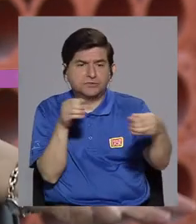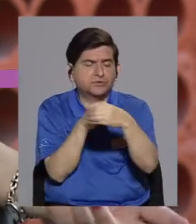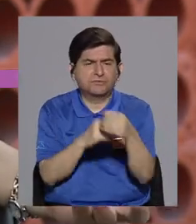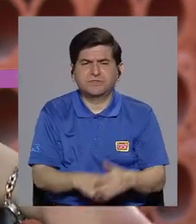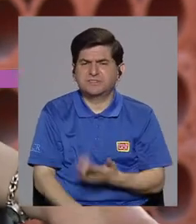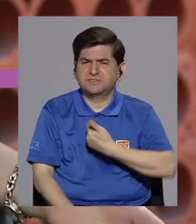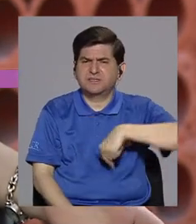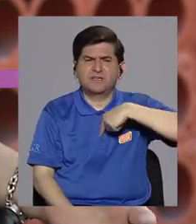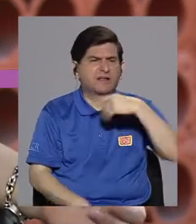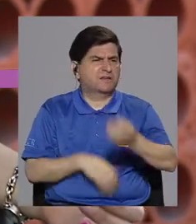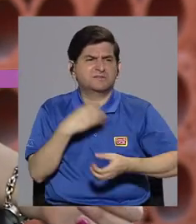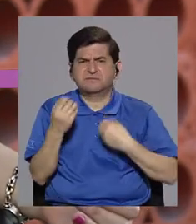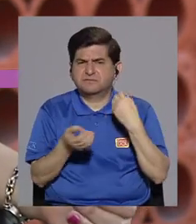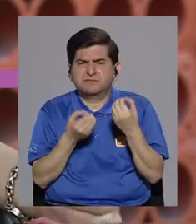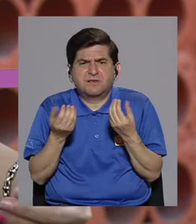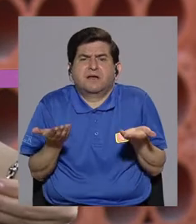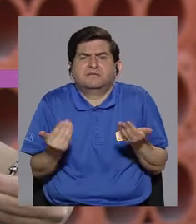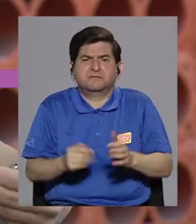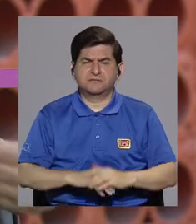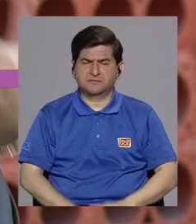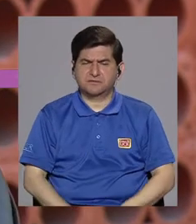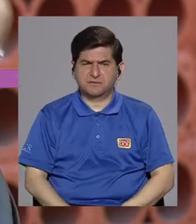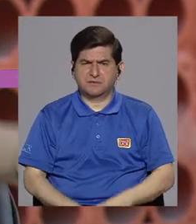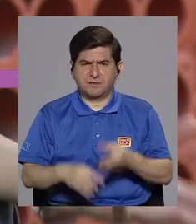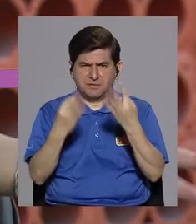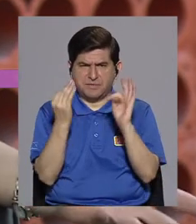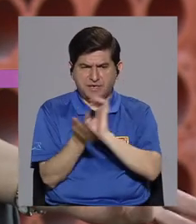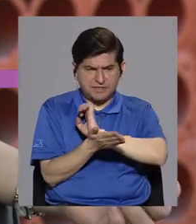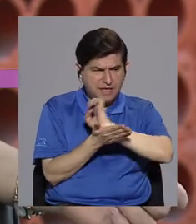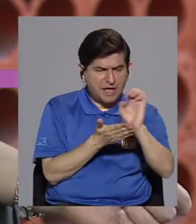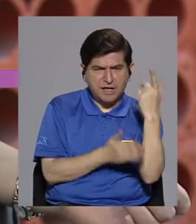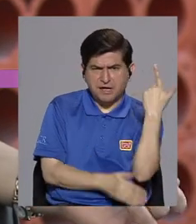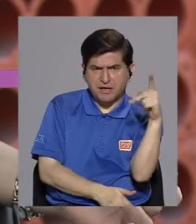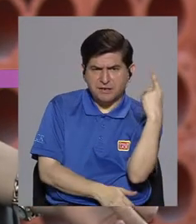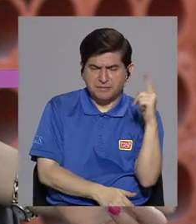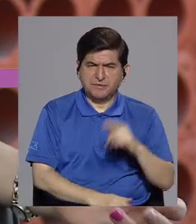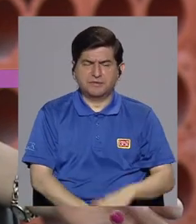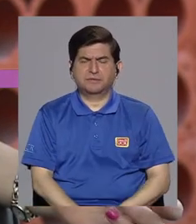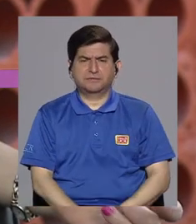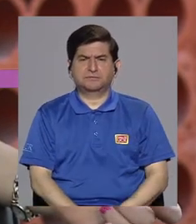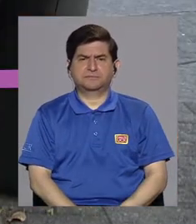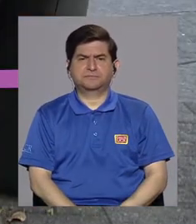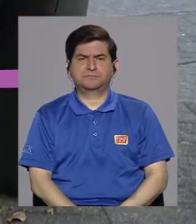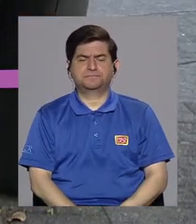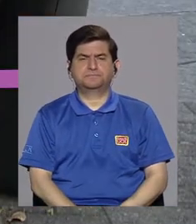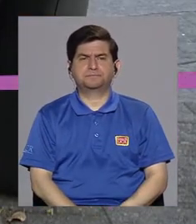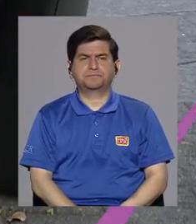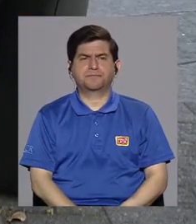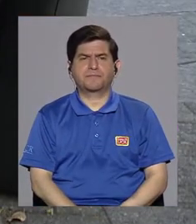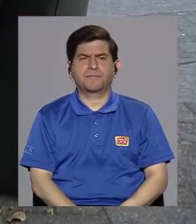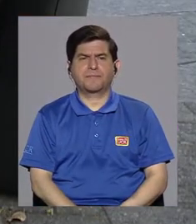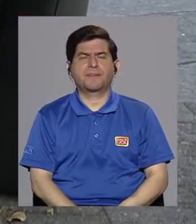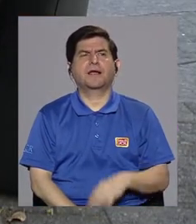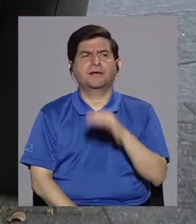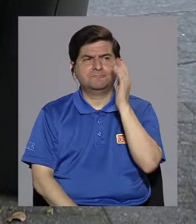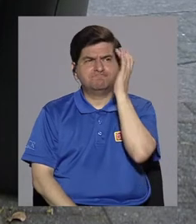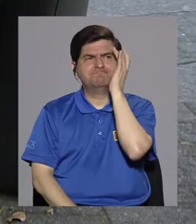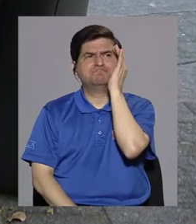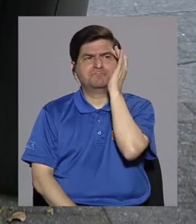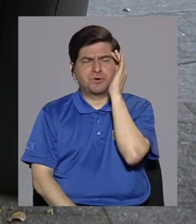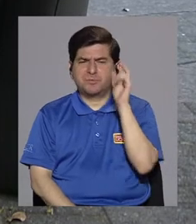qué podríamos hacer para evitar esos riesgos? Sí, digamos que hay que preocuparse